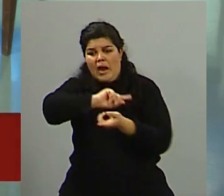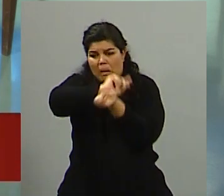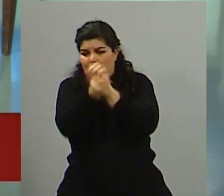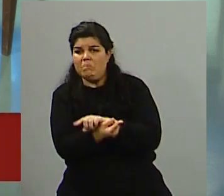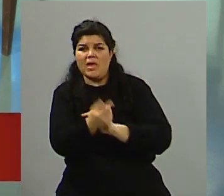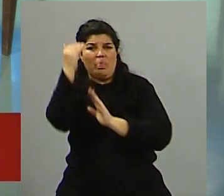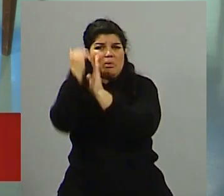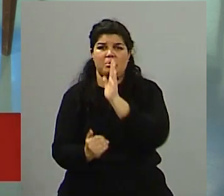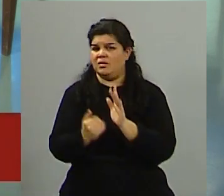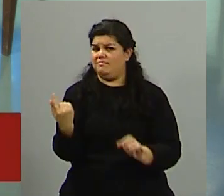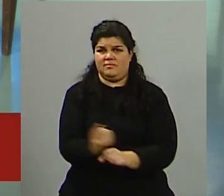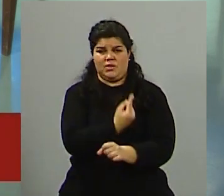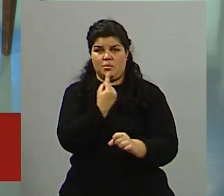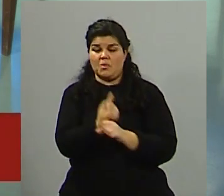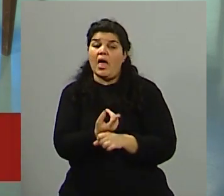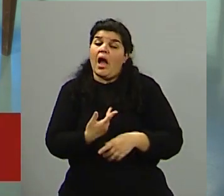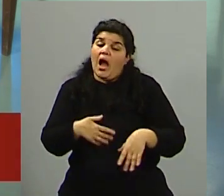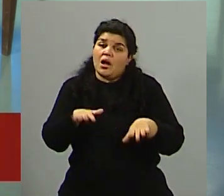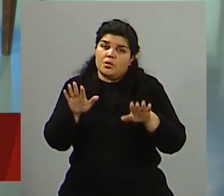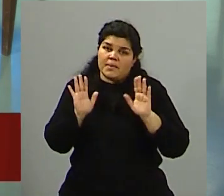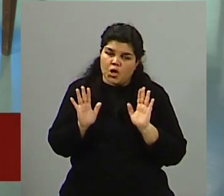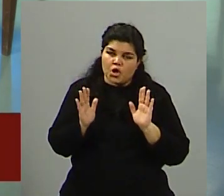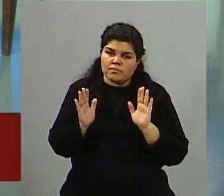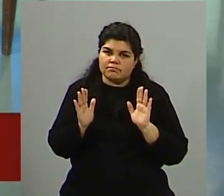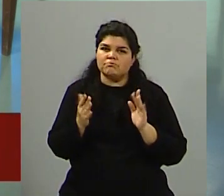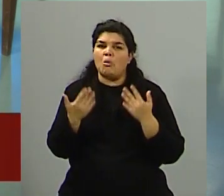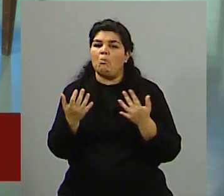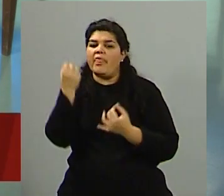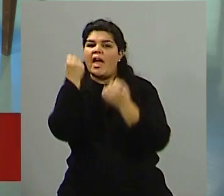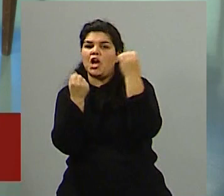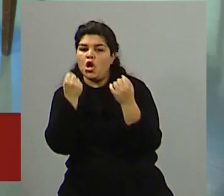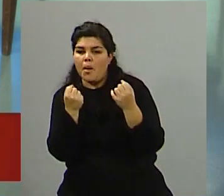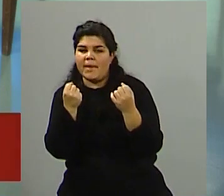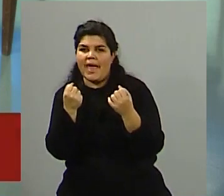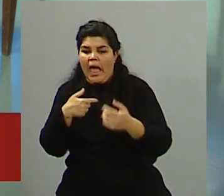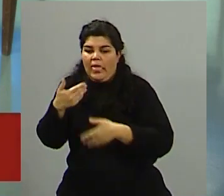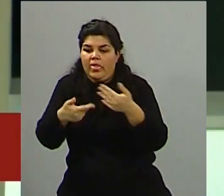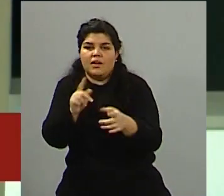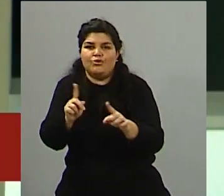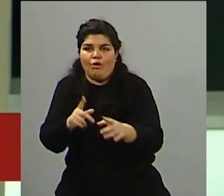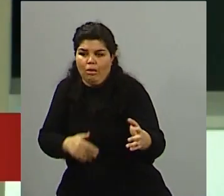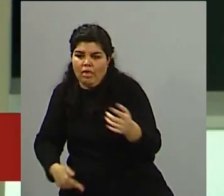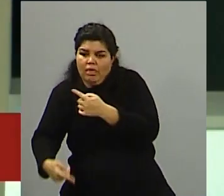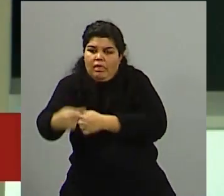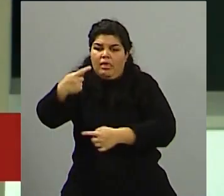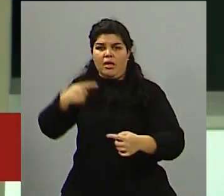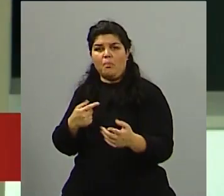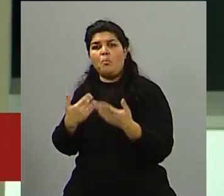salvo que apliques una especie de dolarización de la economía que igual tenés que esperar a que se ajusten los precios relativos y es todo un proceso